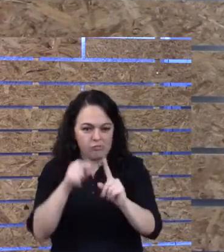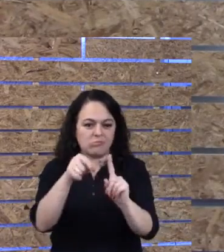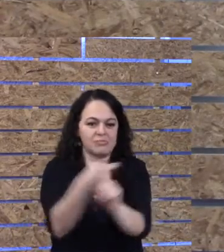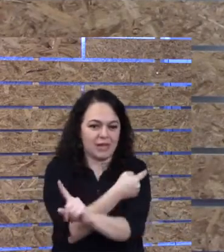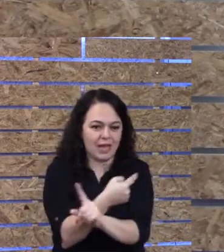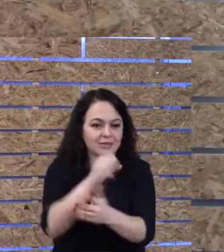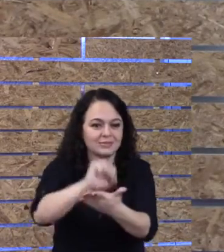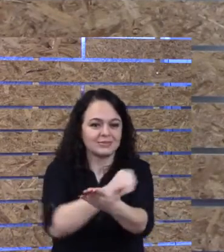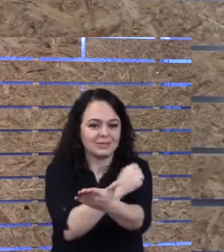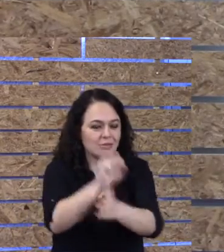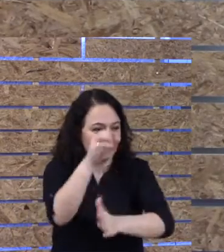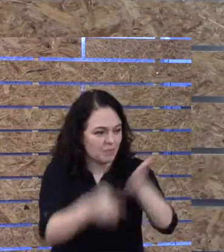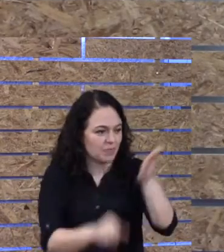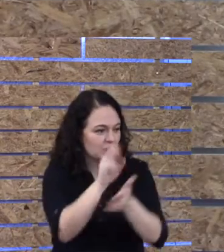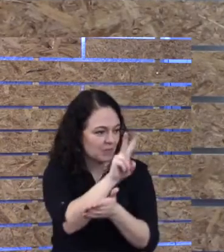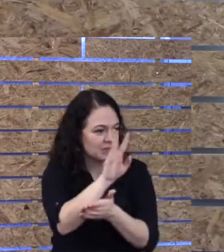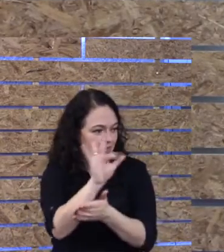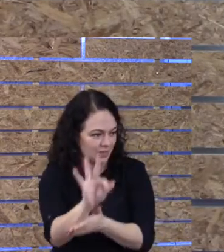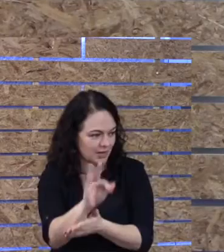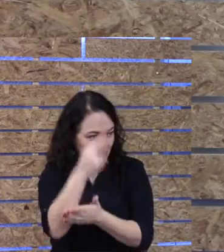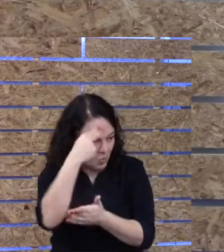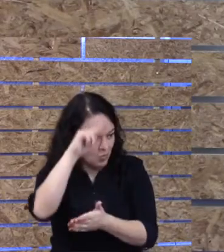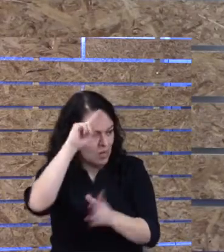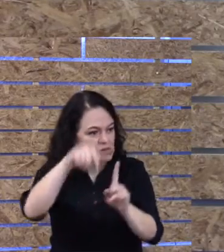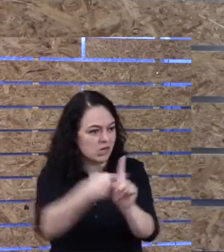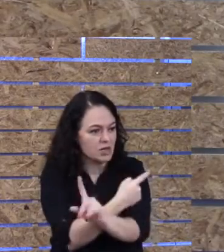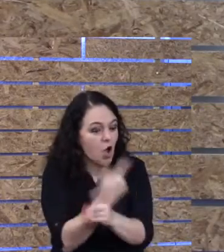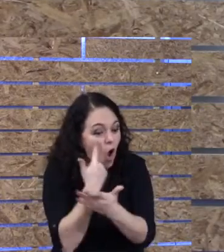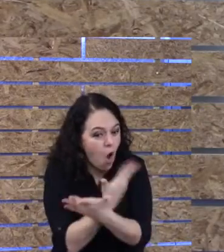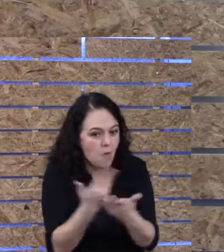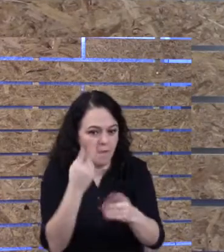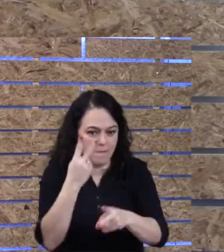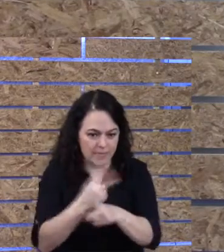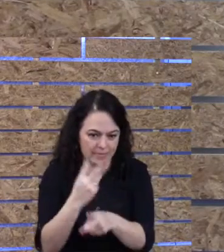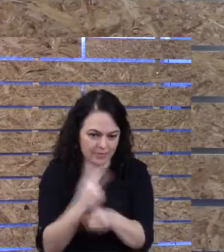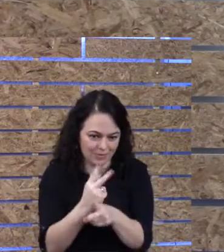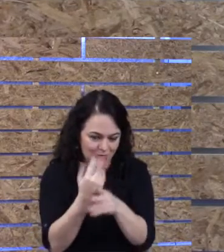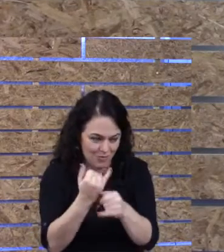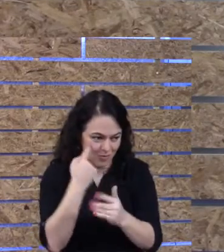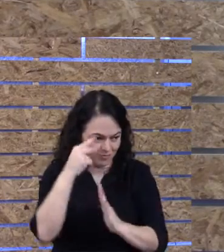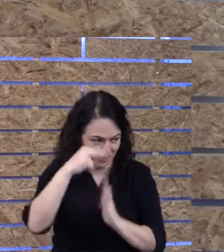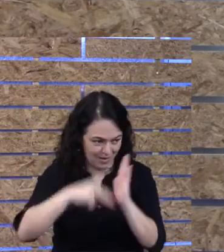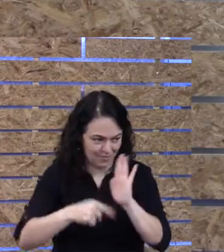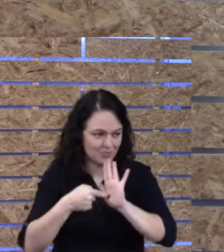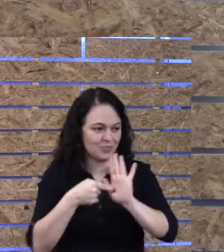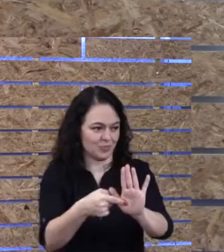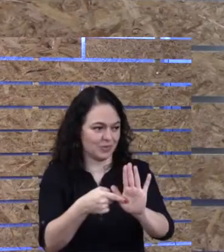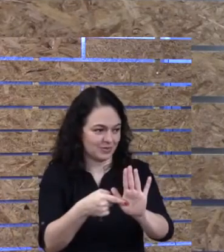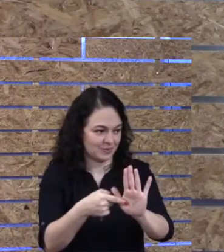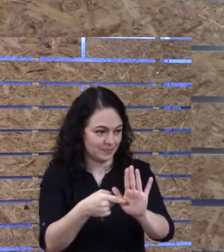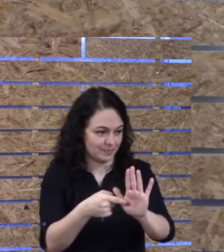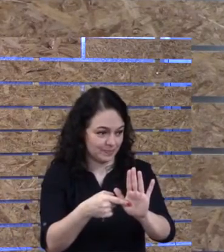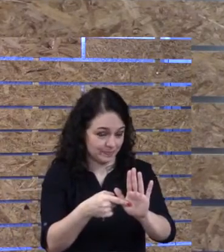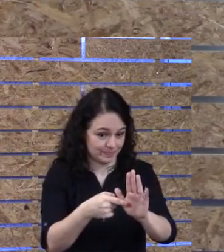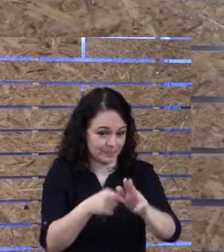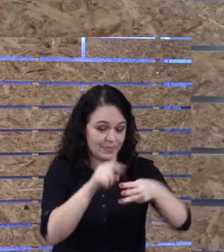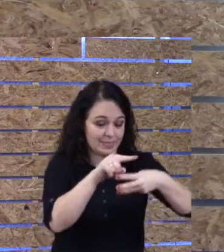al Salmo 23. Les voy a decir cuáles son los 3 y después los voy a desarrollar en esta reflexión. Lo primero,